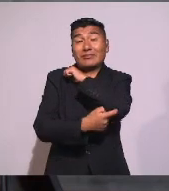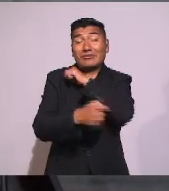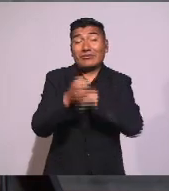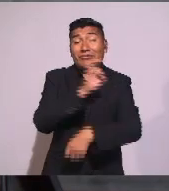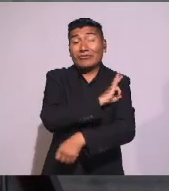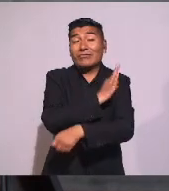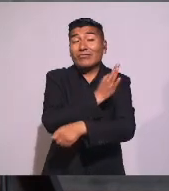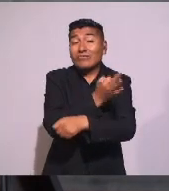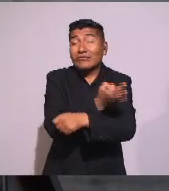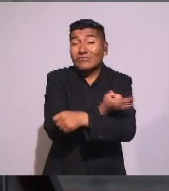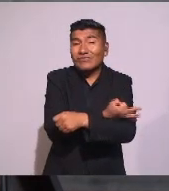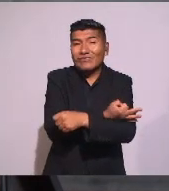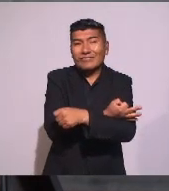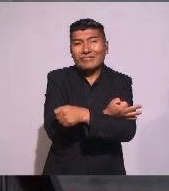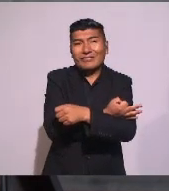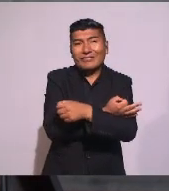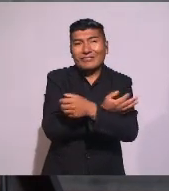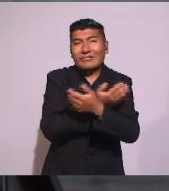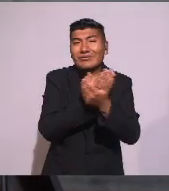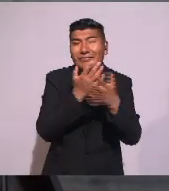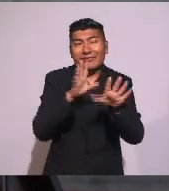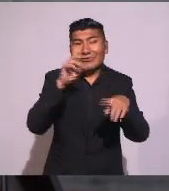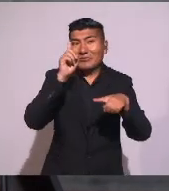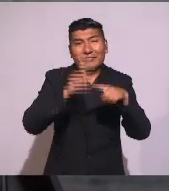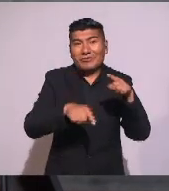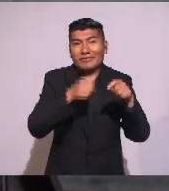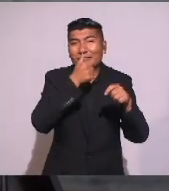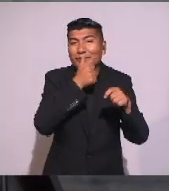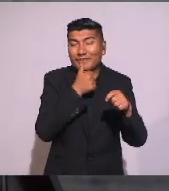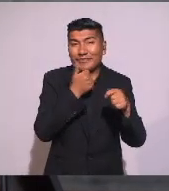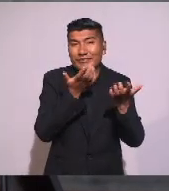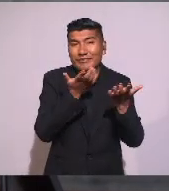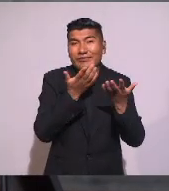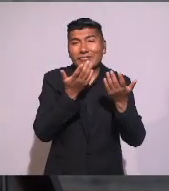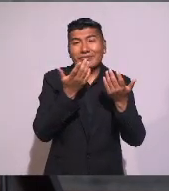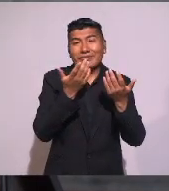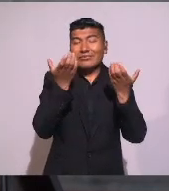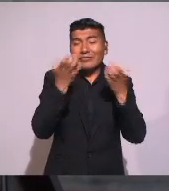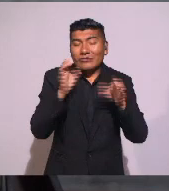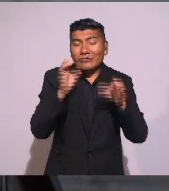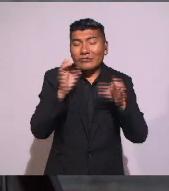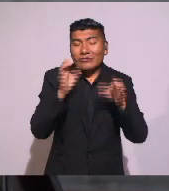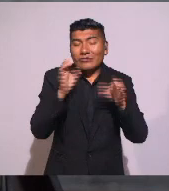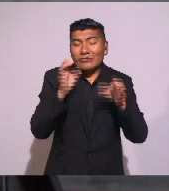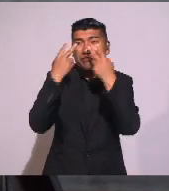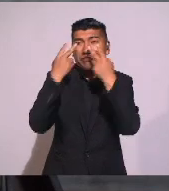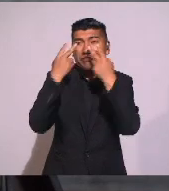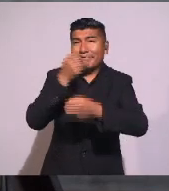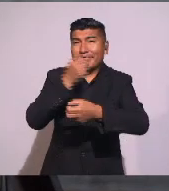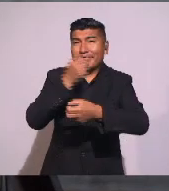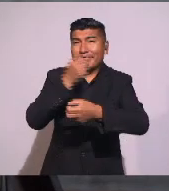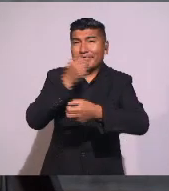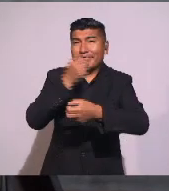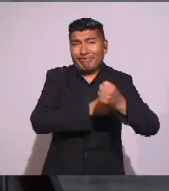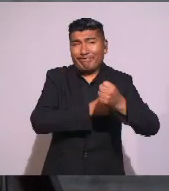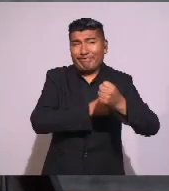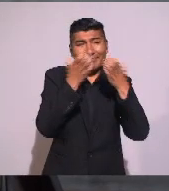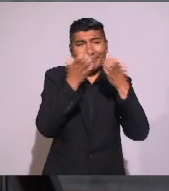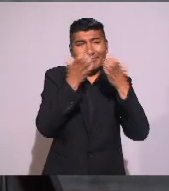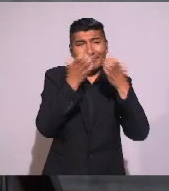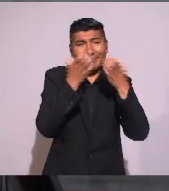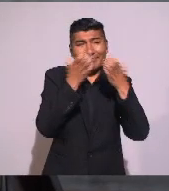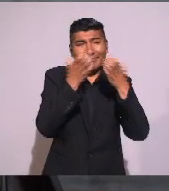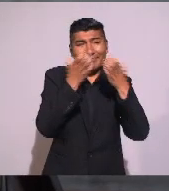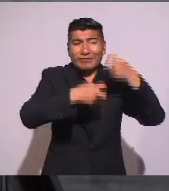irresistible ya no quisiéramos hablar escuchar de sufrimientos de dificultades de